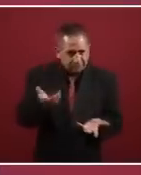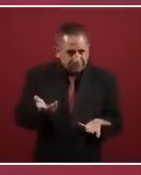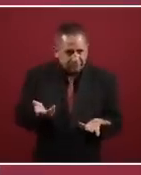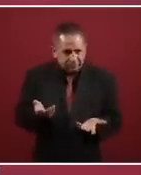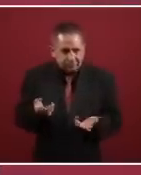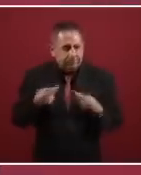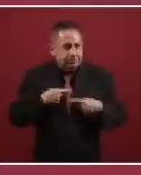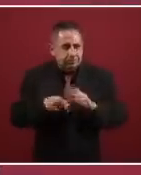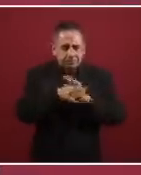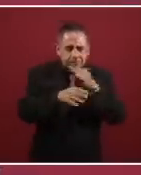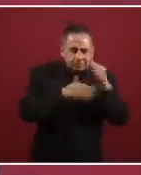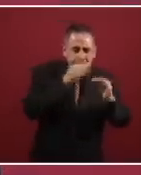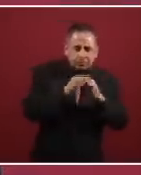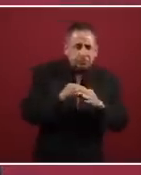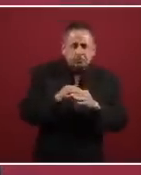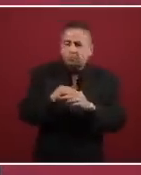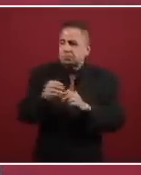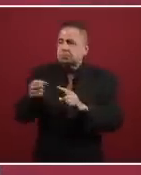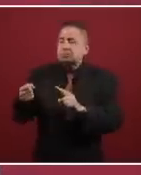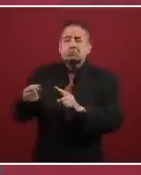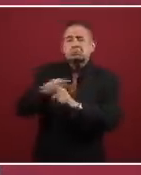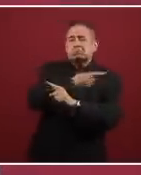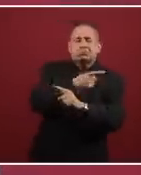los medios no pierdan